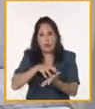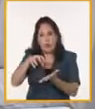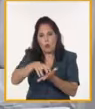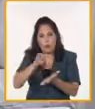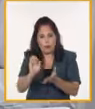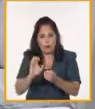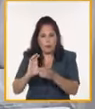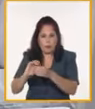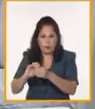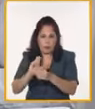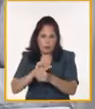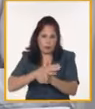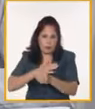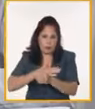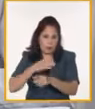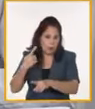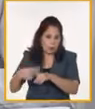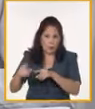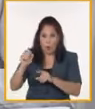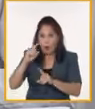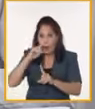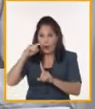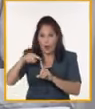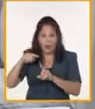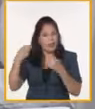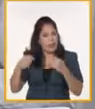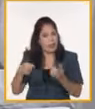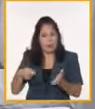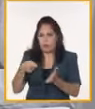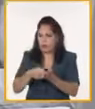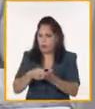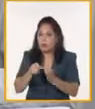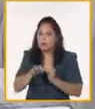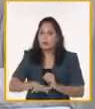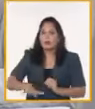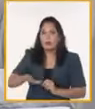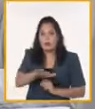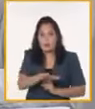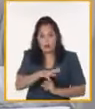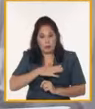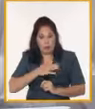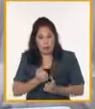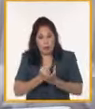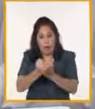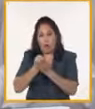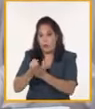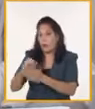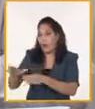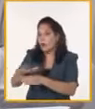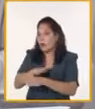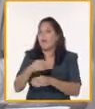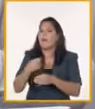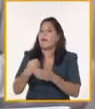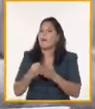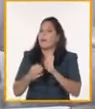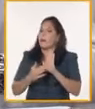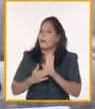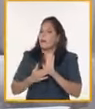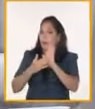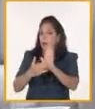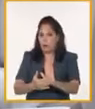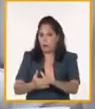y también la contribución con el resto es decir nuestra sociedad que es solidaria debe demostrarlo también con la actuación